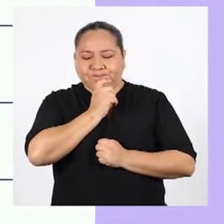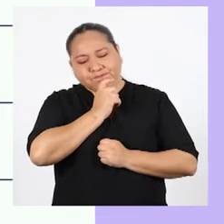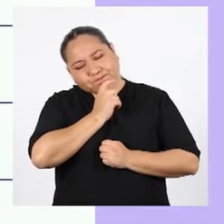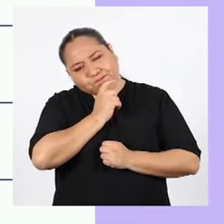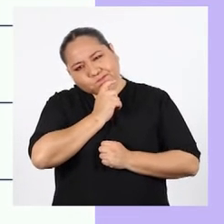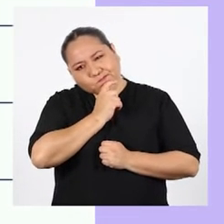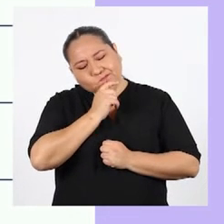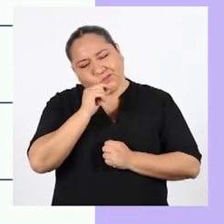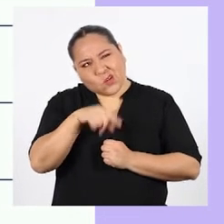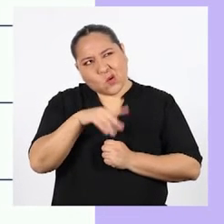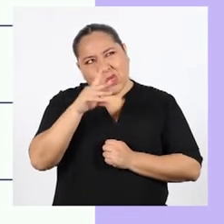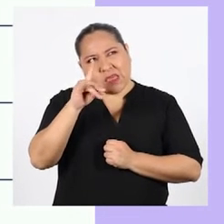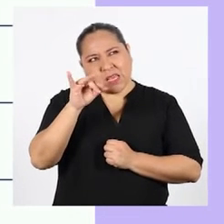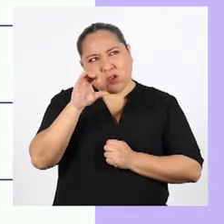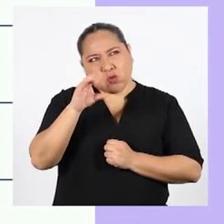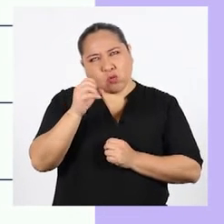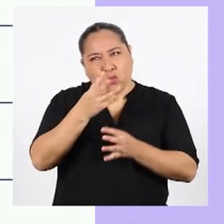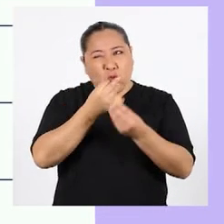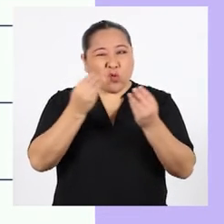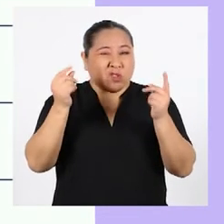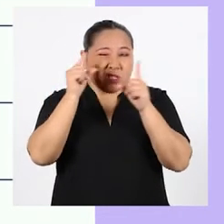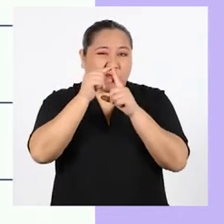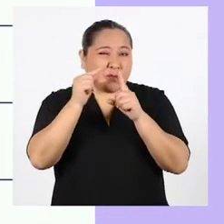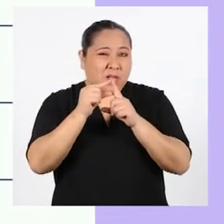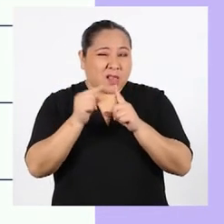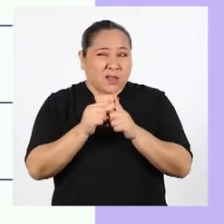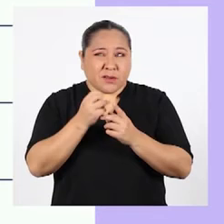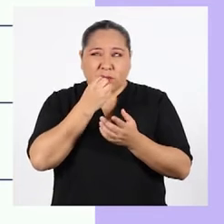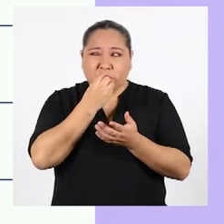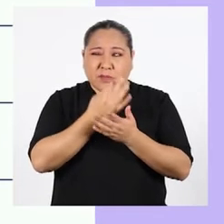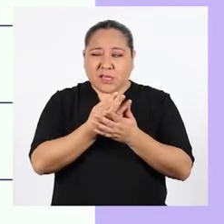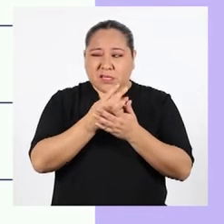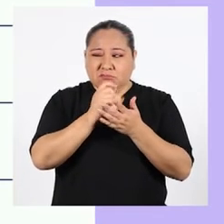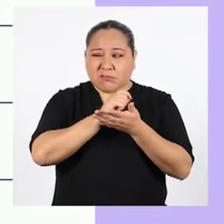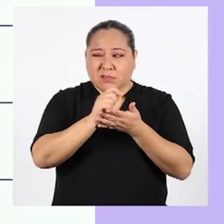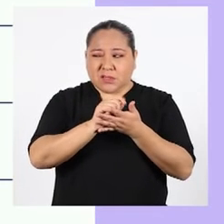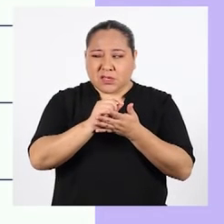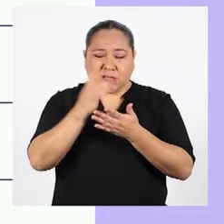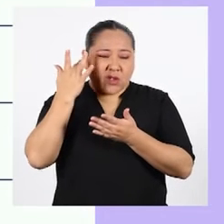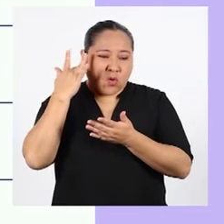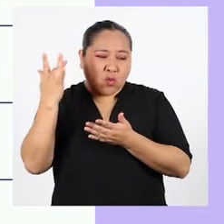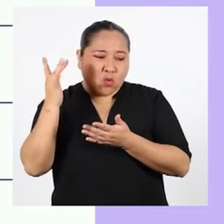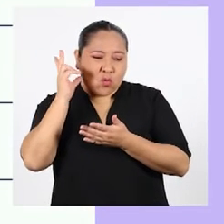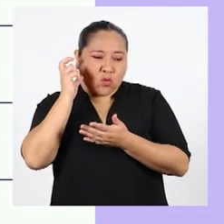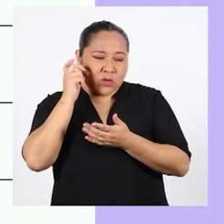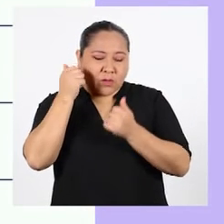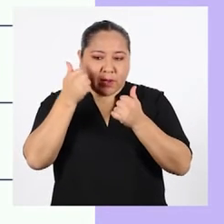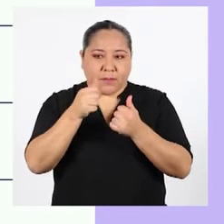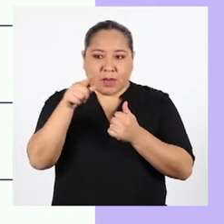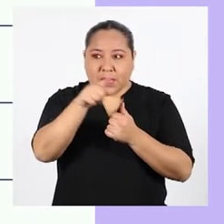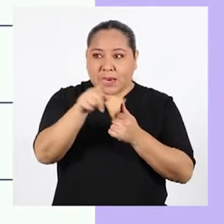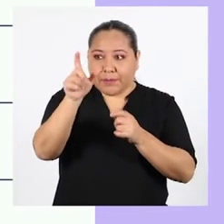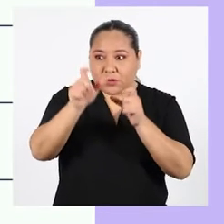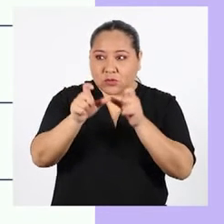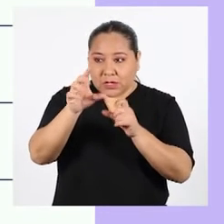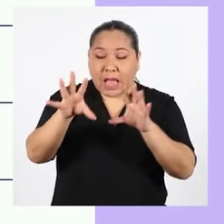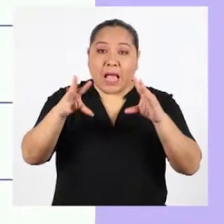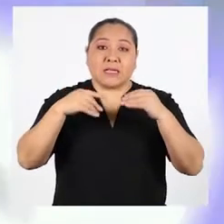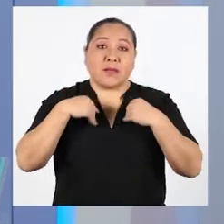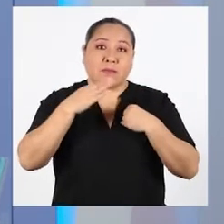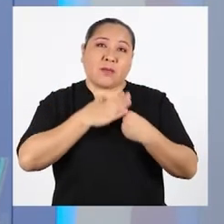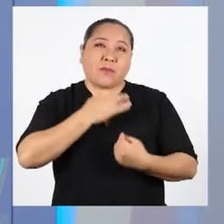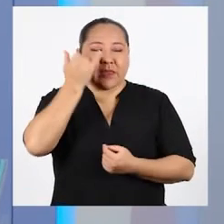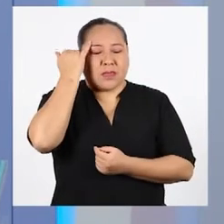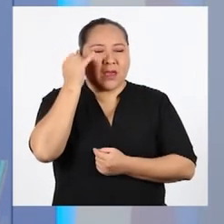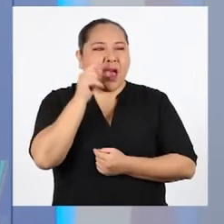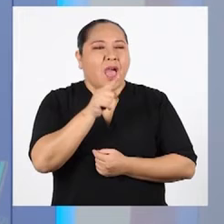ver, un discurso son muchas palabras bien dichas y que suenan bien para lograr convencer a los demás.